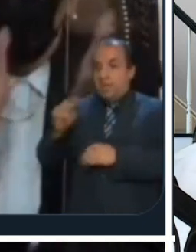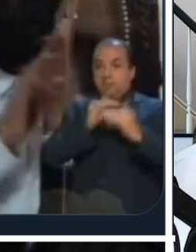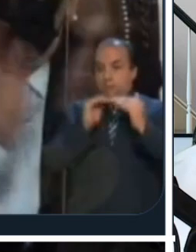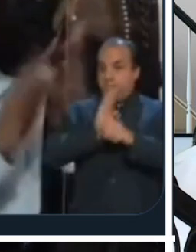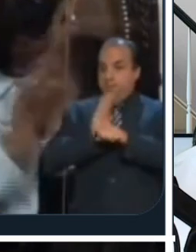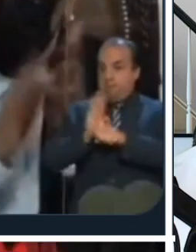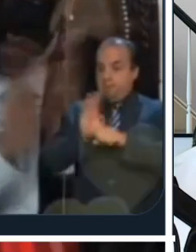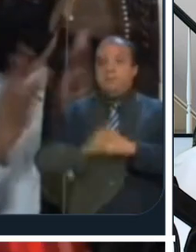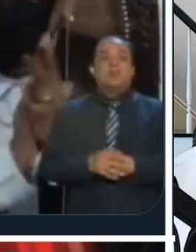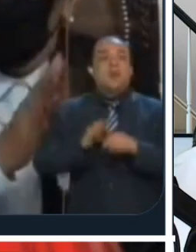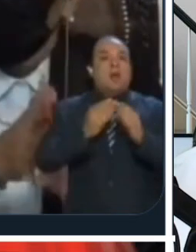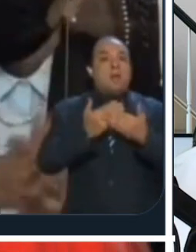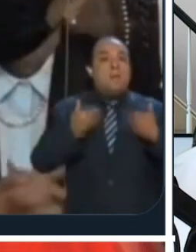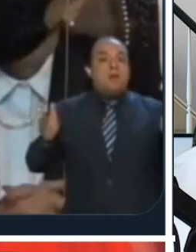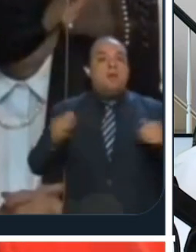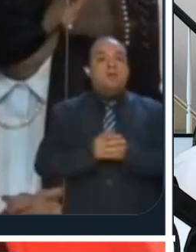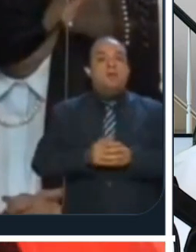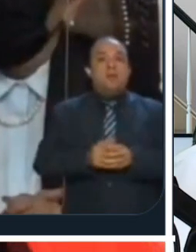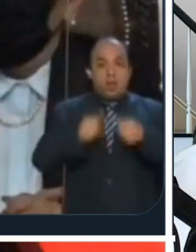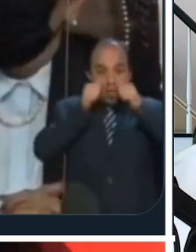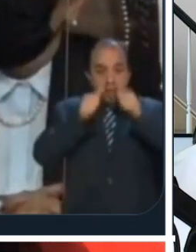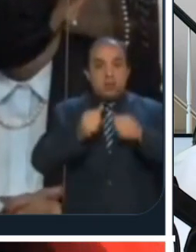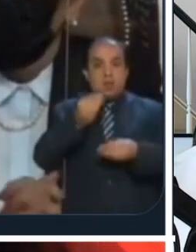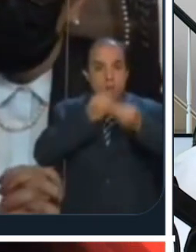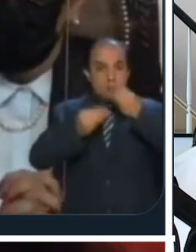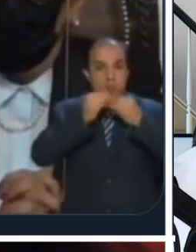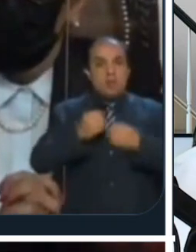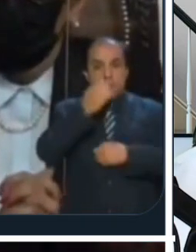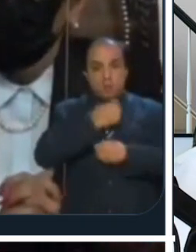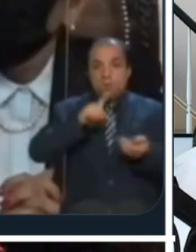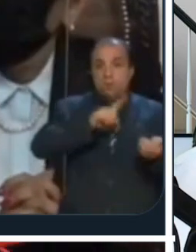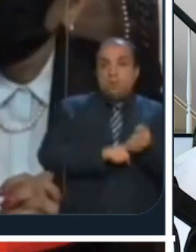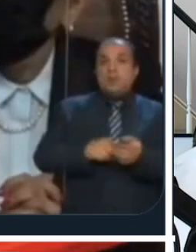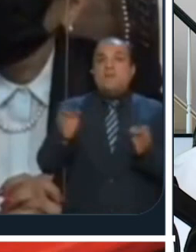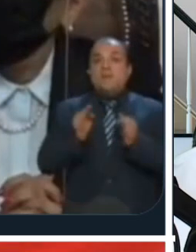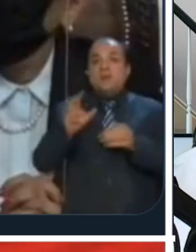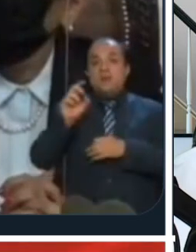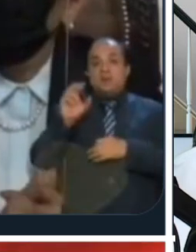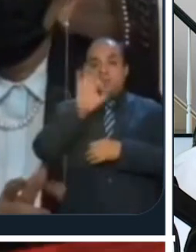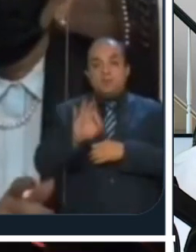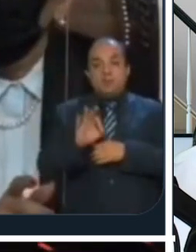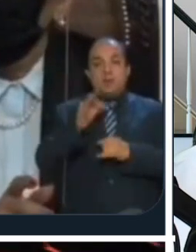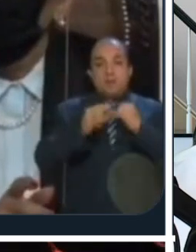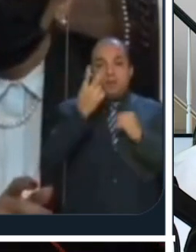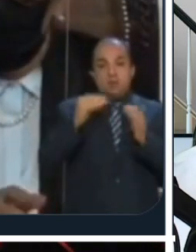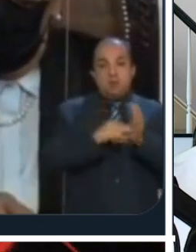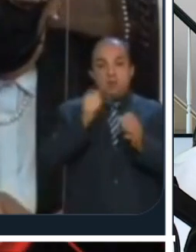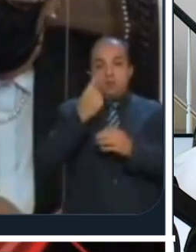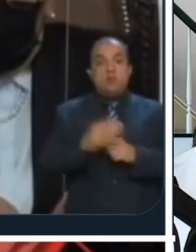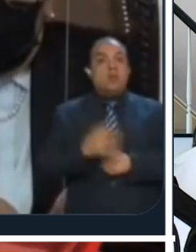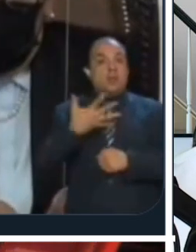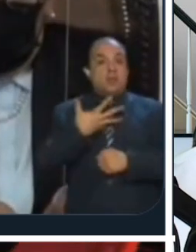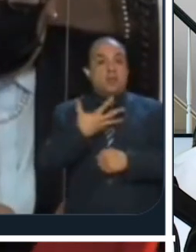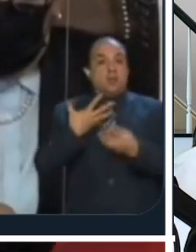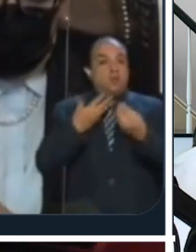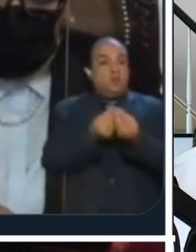la cobertura del programa de alimentos escolares fríos en 30% y a finales del 2021 llegaremos